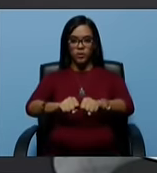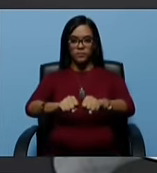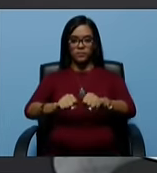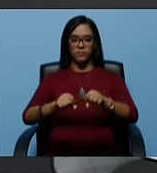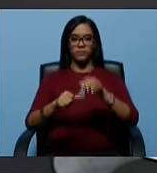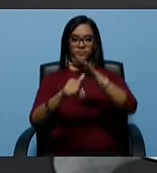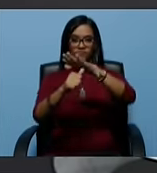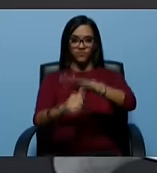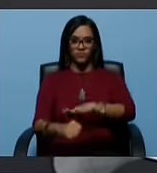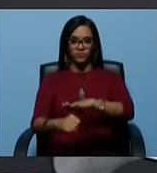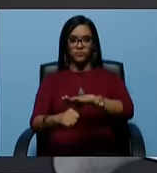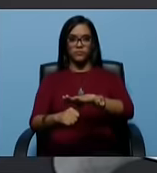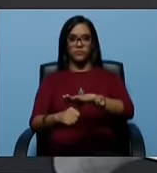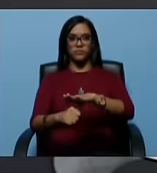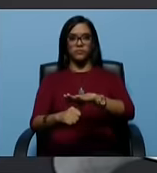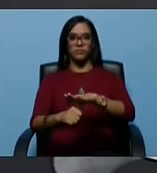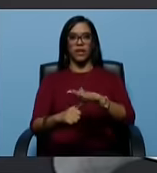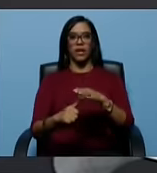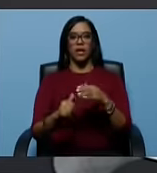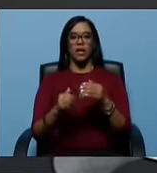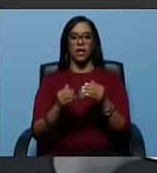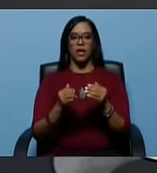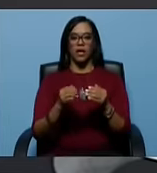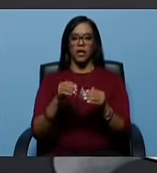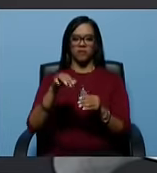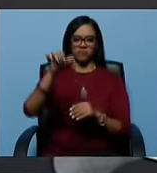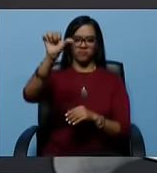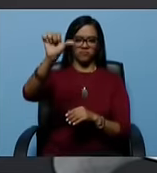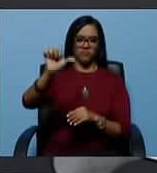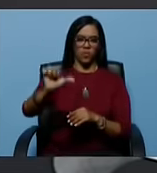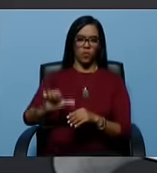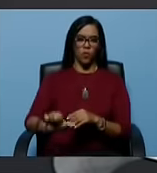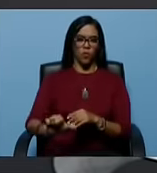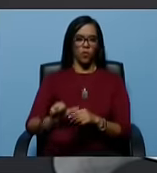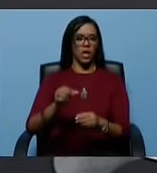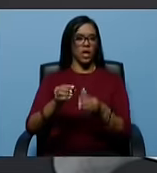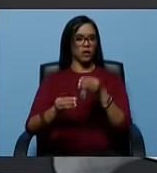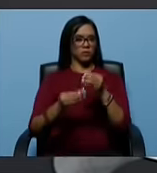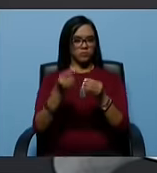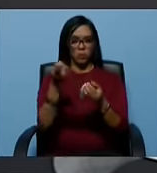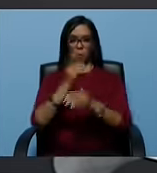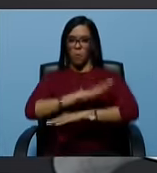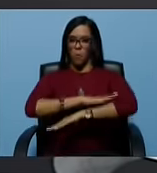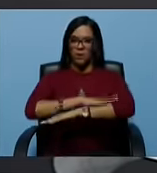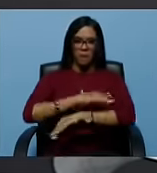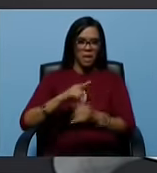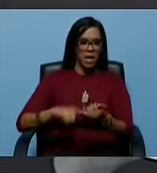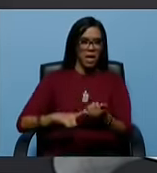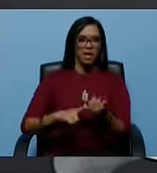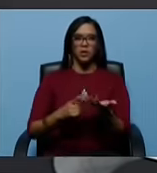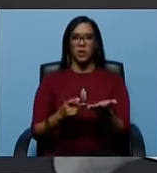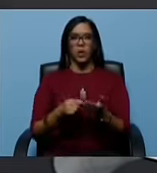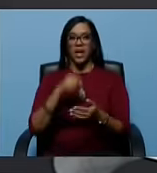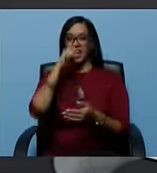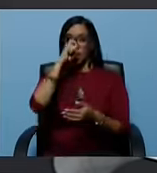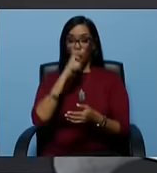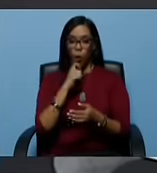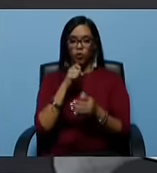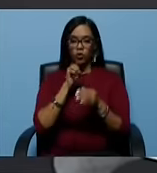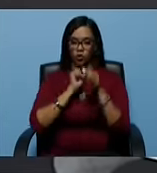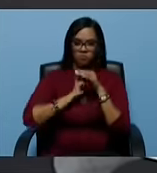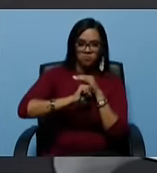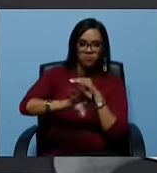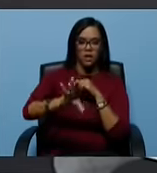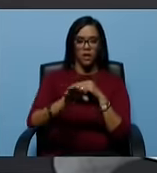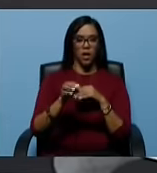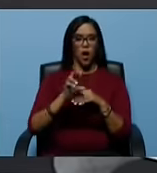de dominación, estudian, generan tendencias, comportamientos, el odio lo siembran por ahí. ¿O